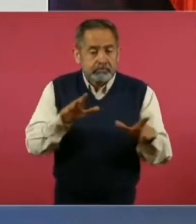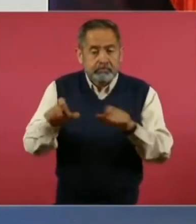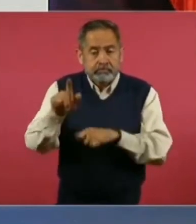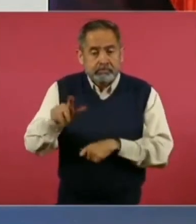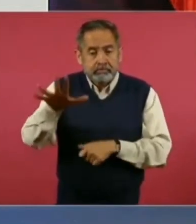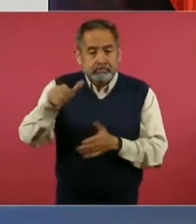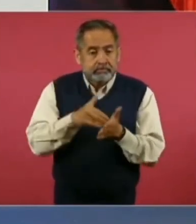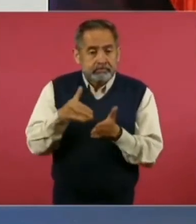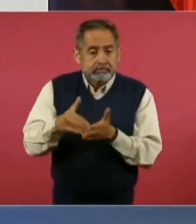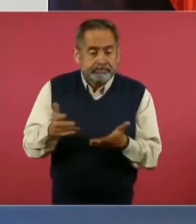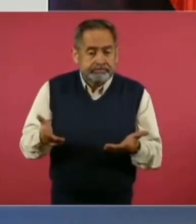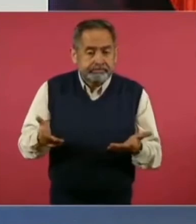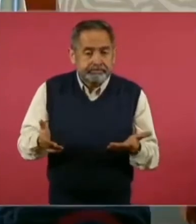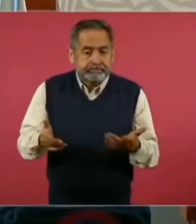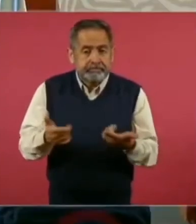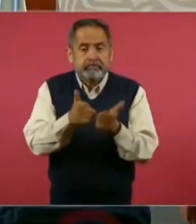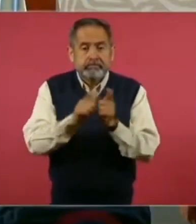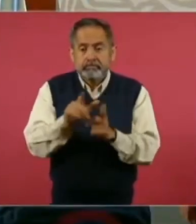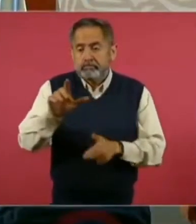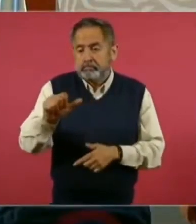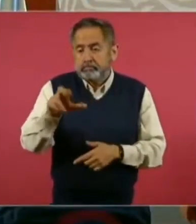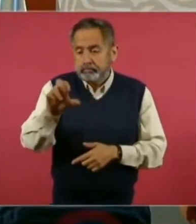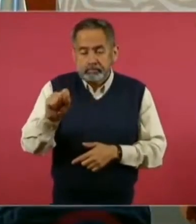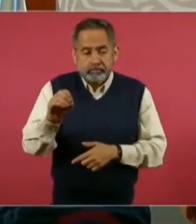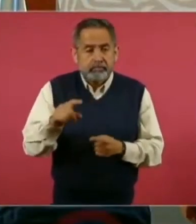12,775 millones. Grupo Carso,